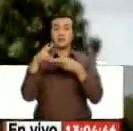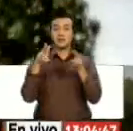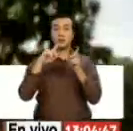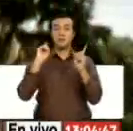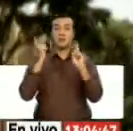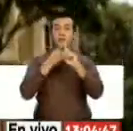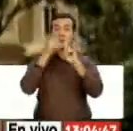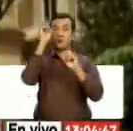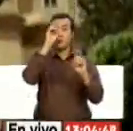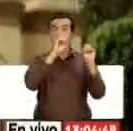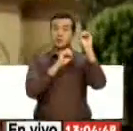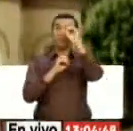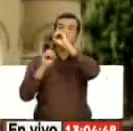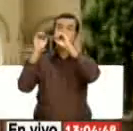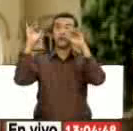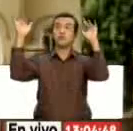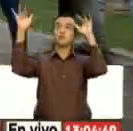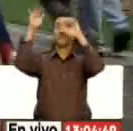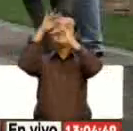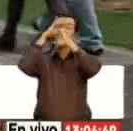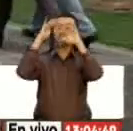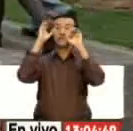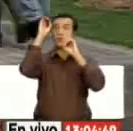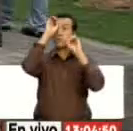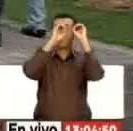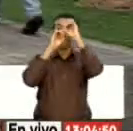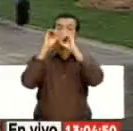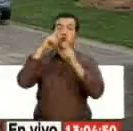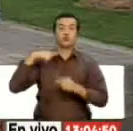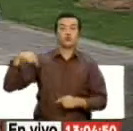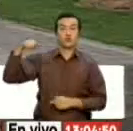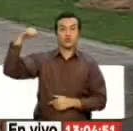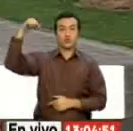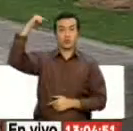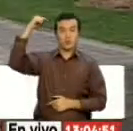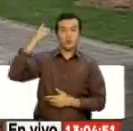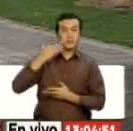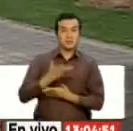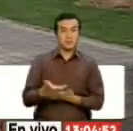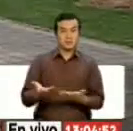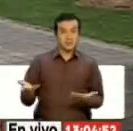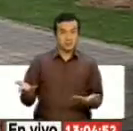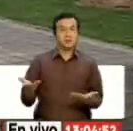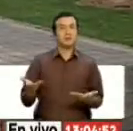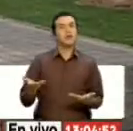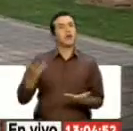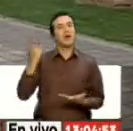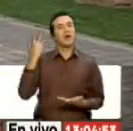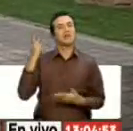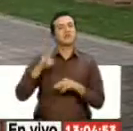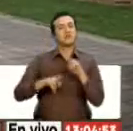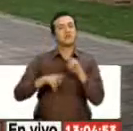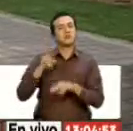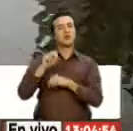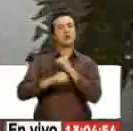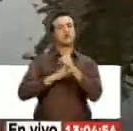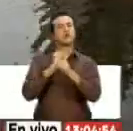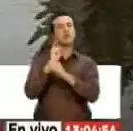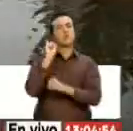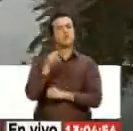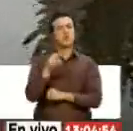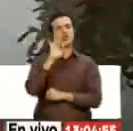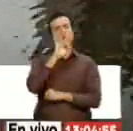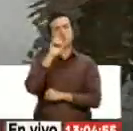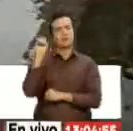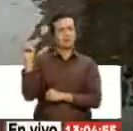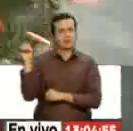primer observatorio astronómico del país, así como el famoso Churo de la Alameda, un mirador levantado a finales del siglo XIX.